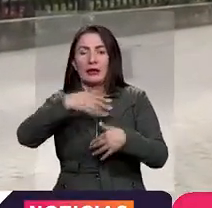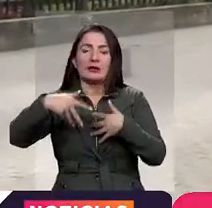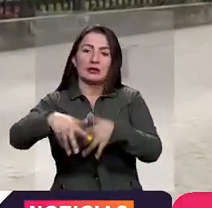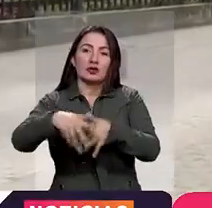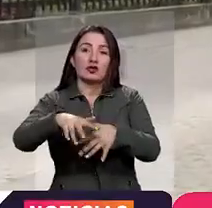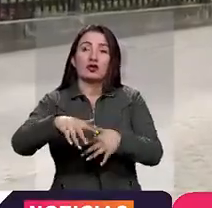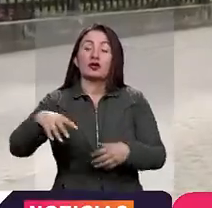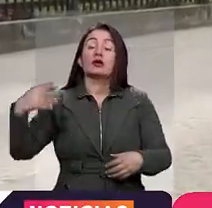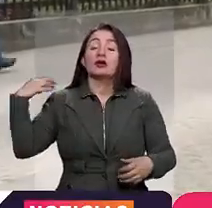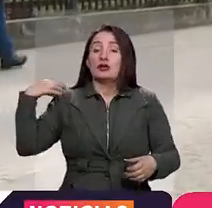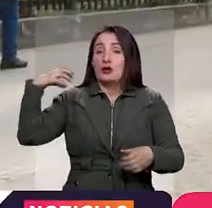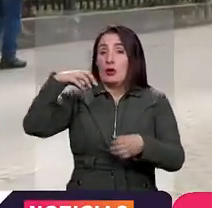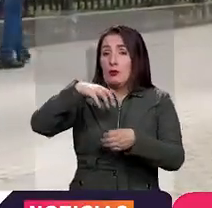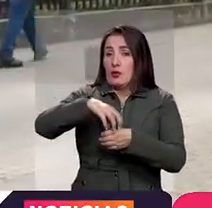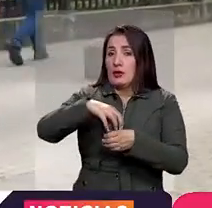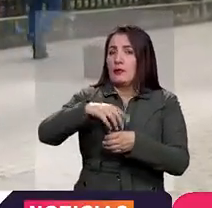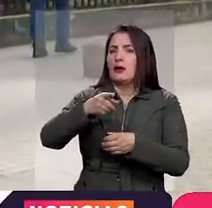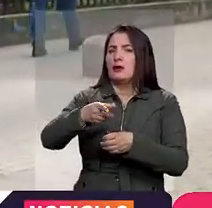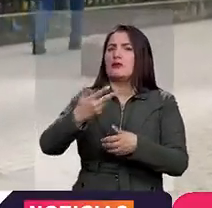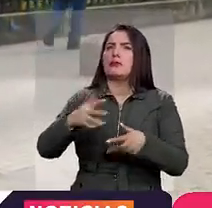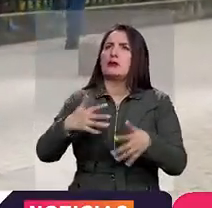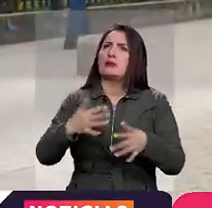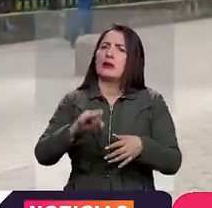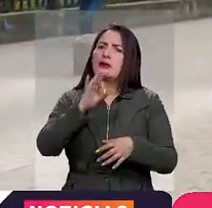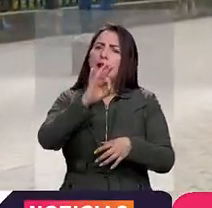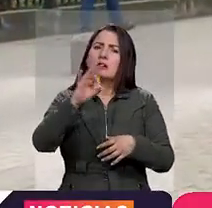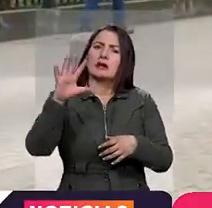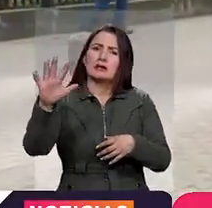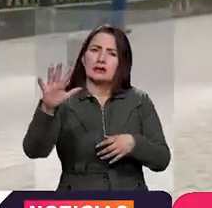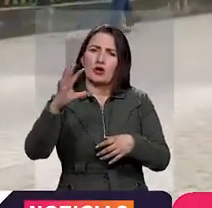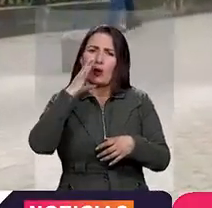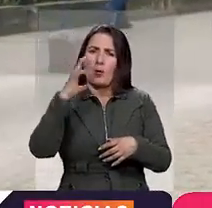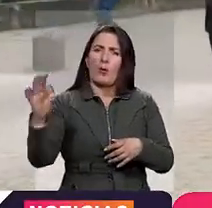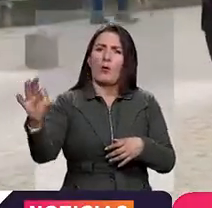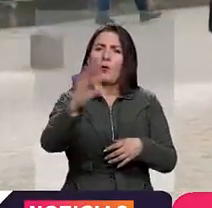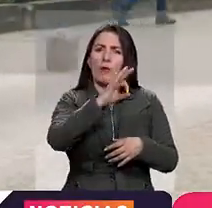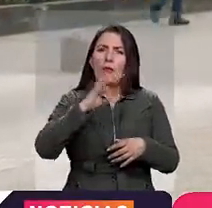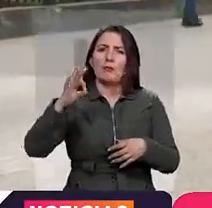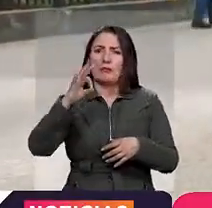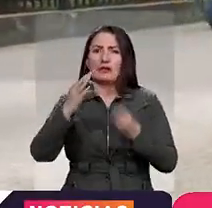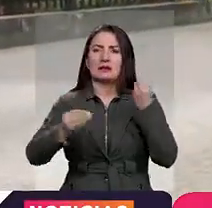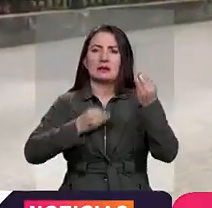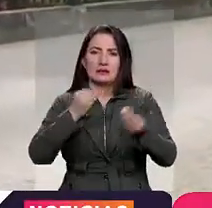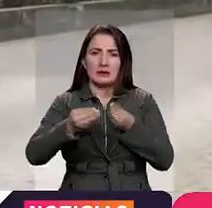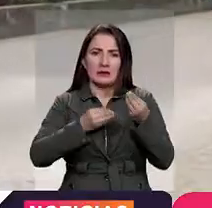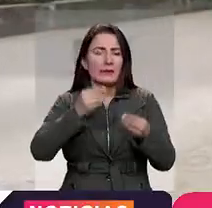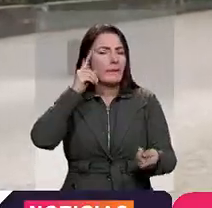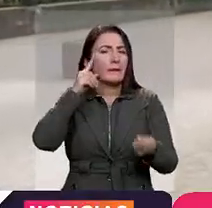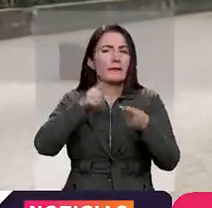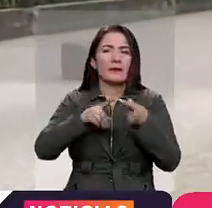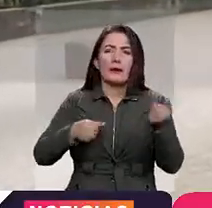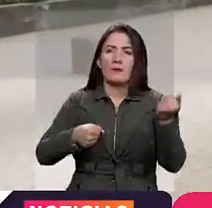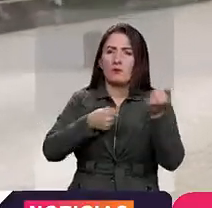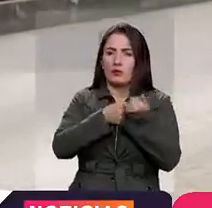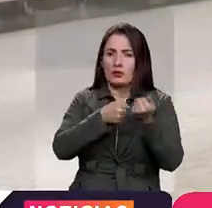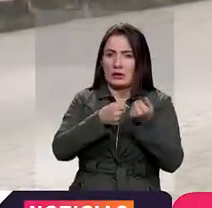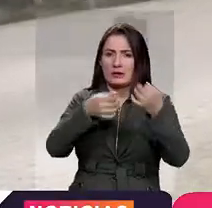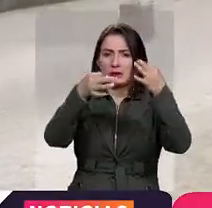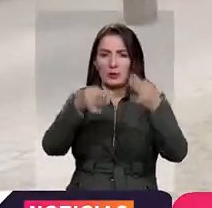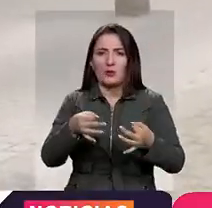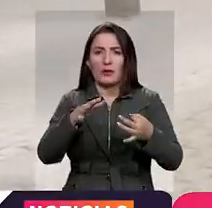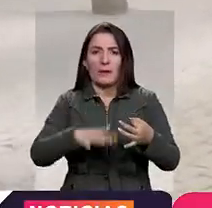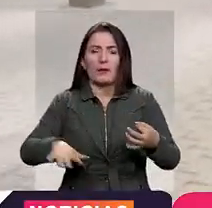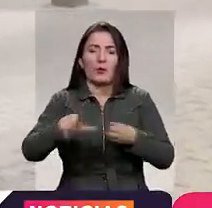En Ciudad Bolívar, en nuestra localidad, alrededor tenemos unos 35 hombres de nuestro ejército con el fin de apoyar la seguridad en